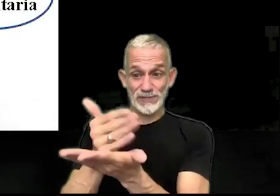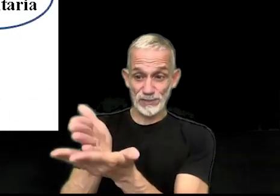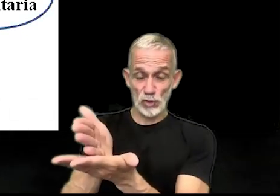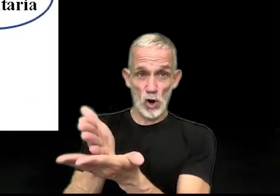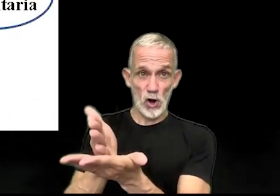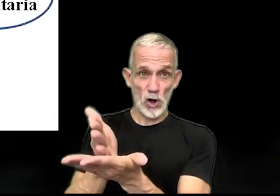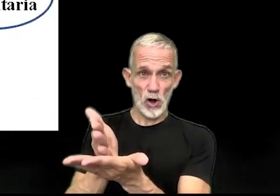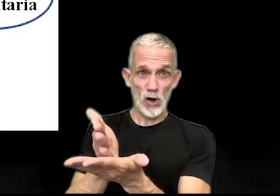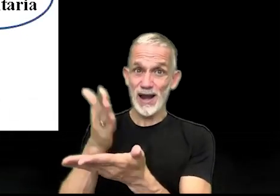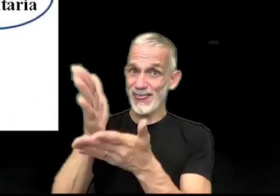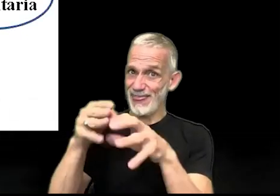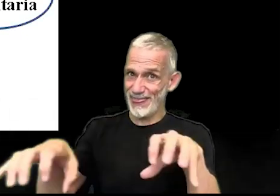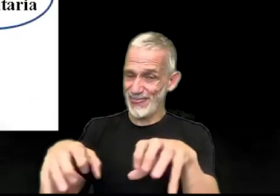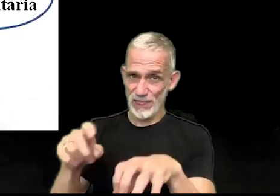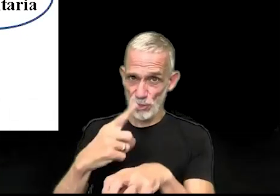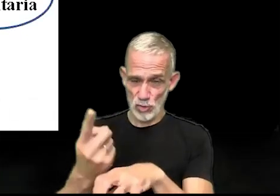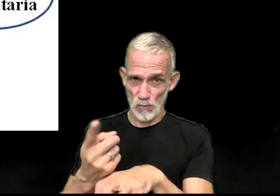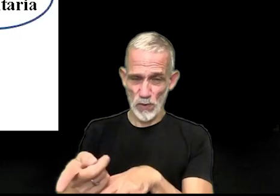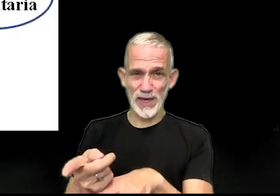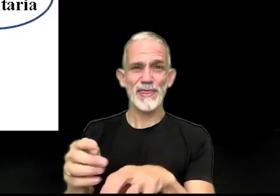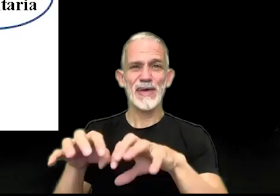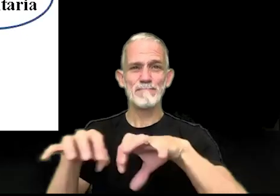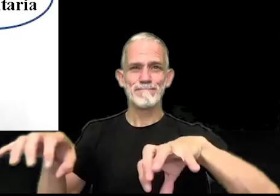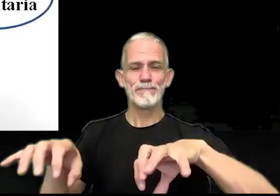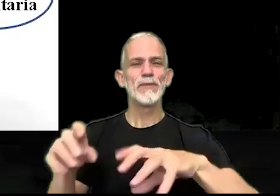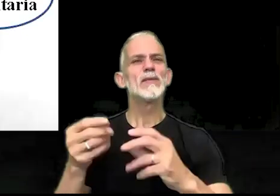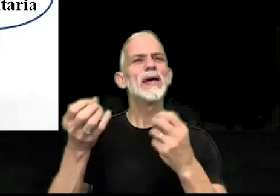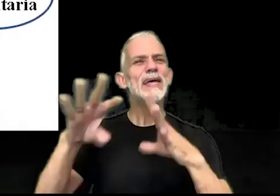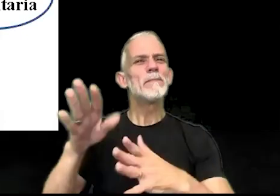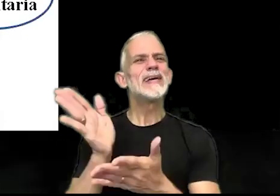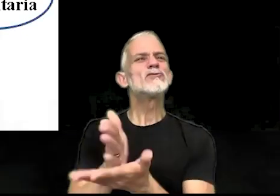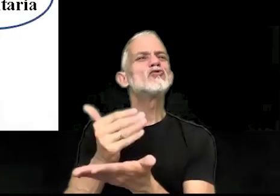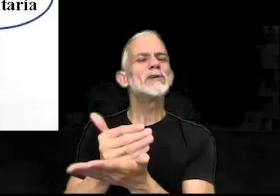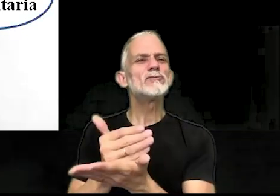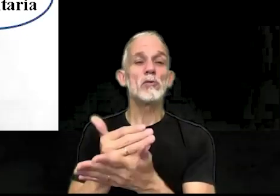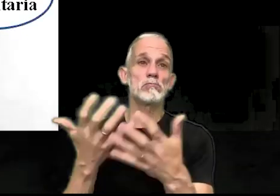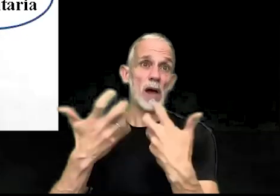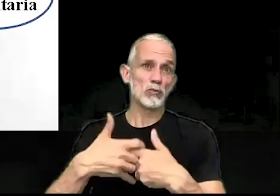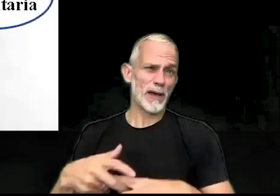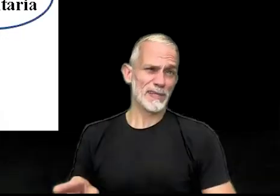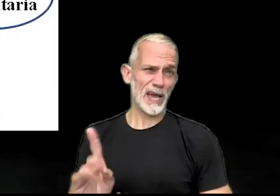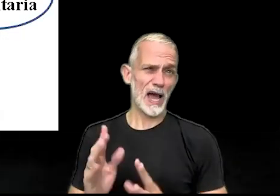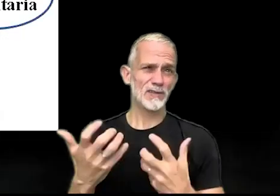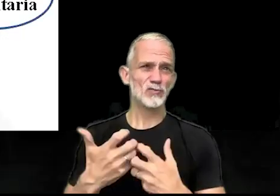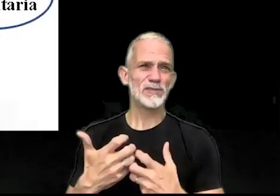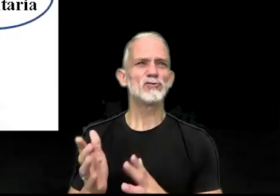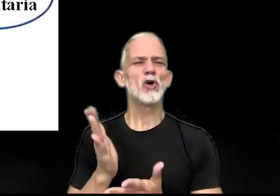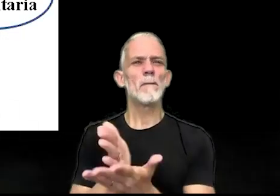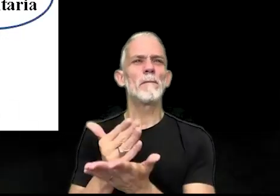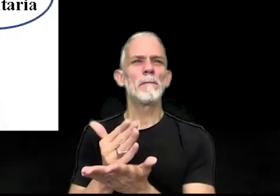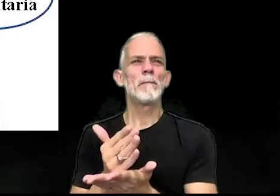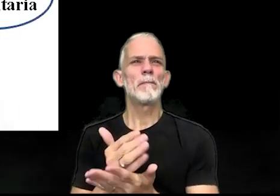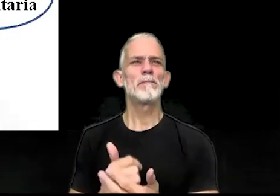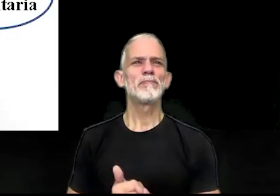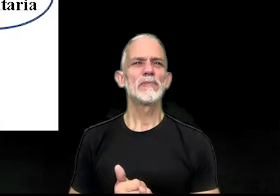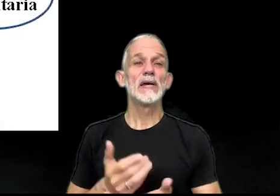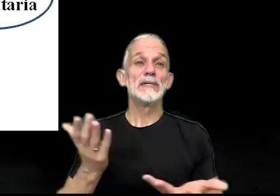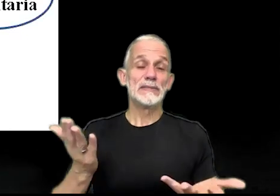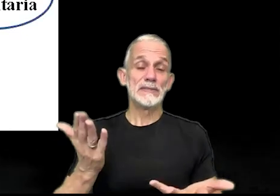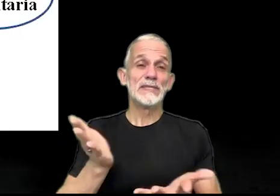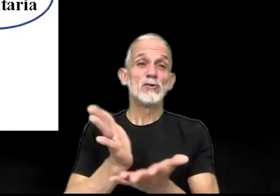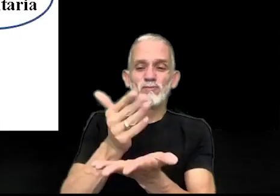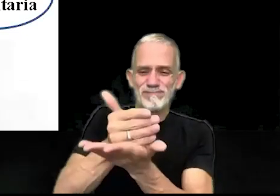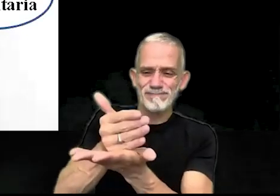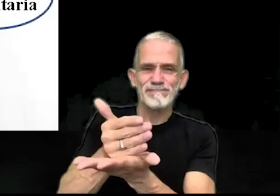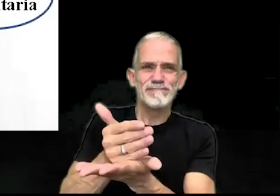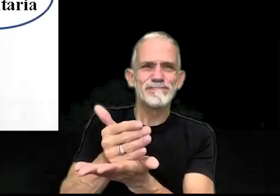sucesión indivisa, cuando se inicia, es automática. Por supuesto que